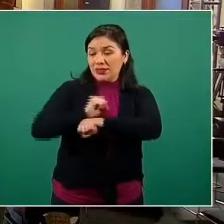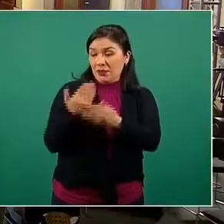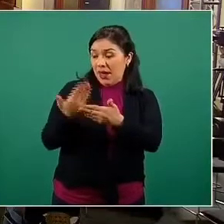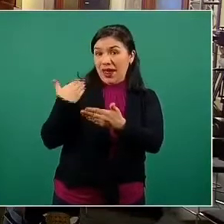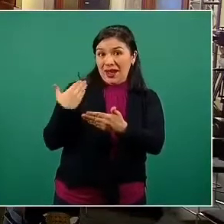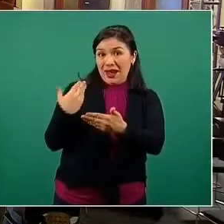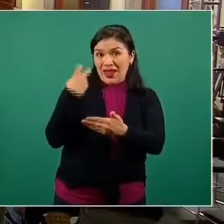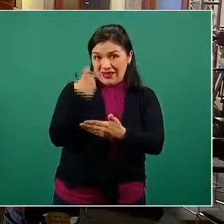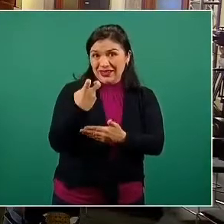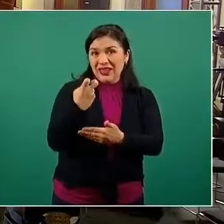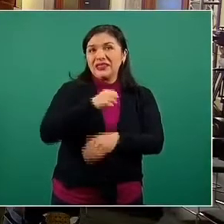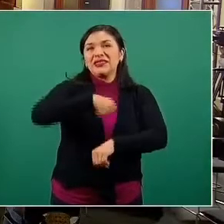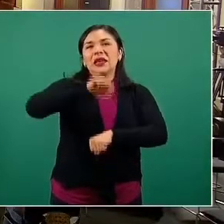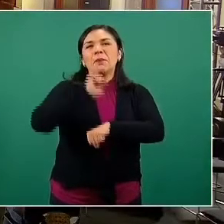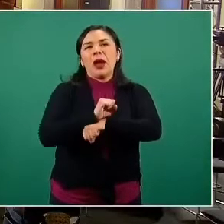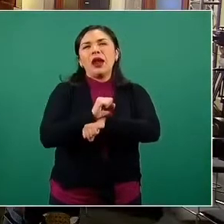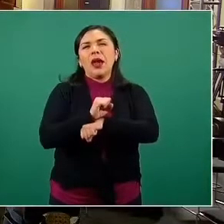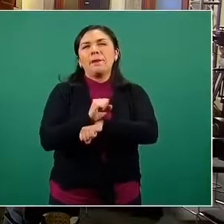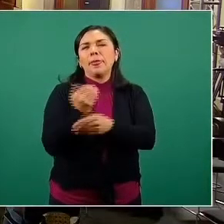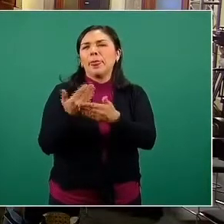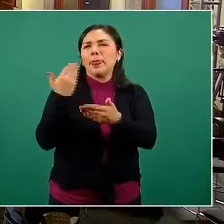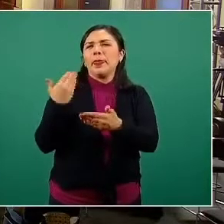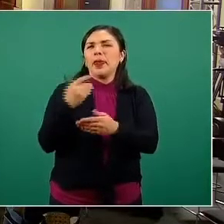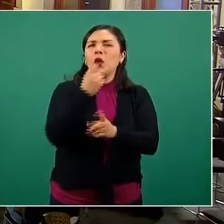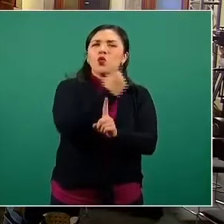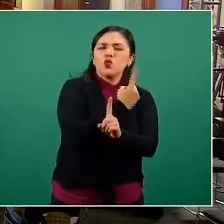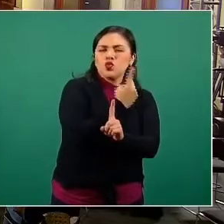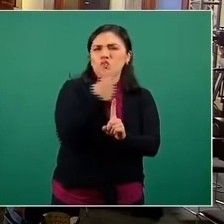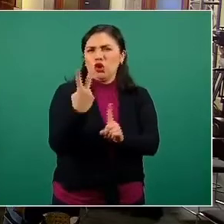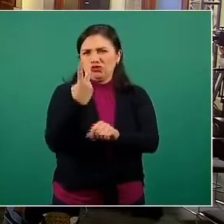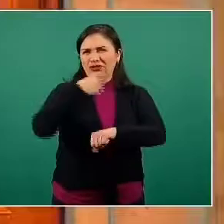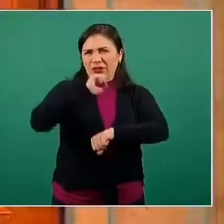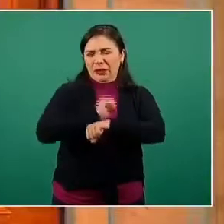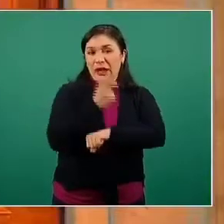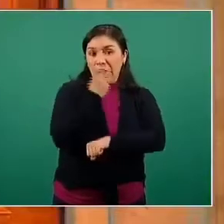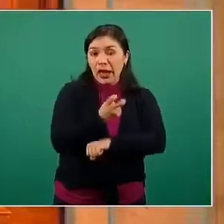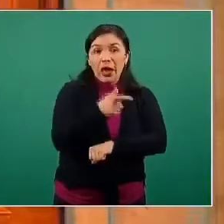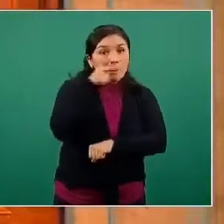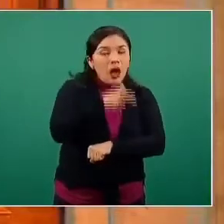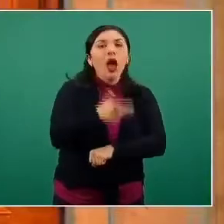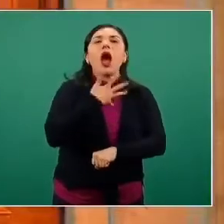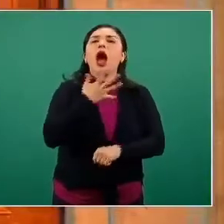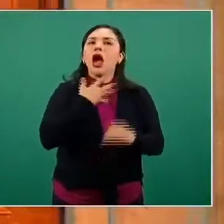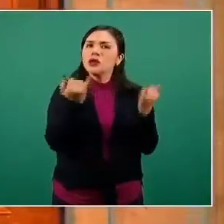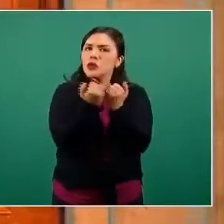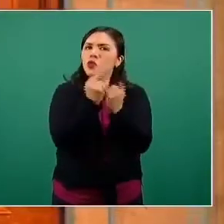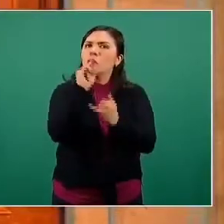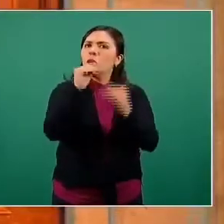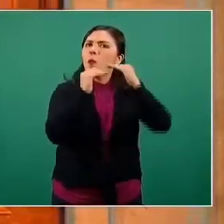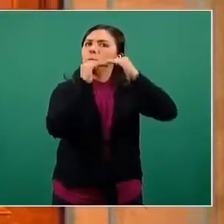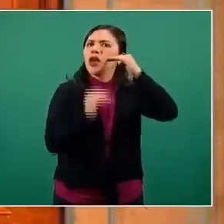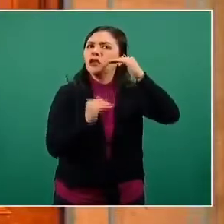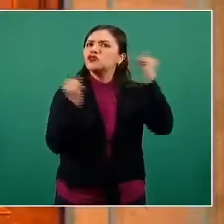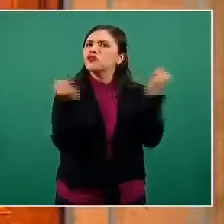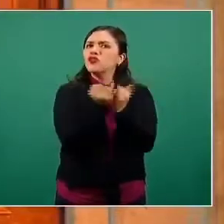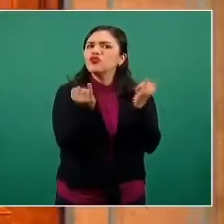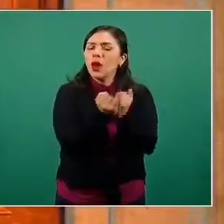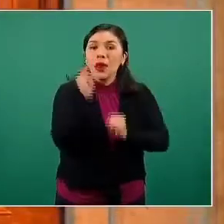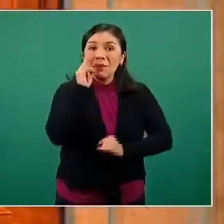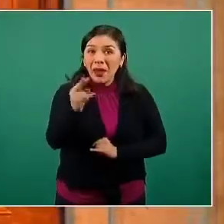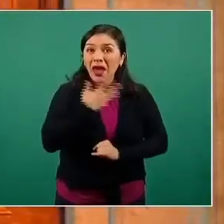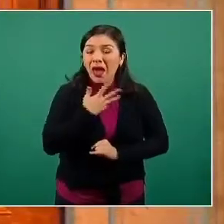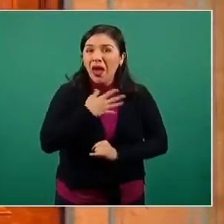es decir, la semana entre la 1 y la 2, también presentó una disminución. Entonces, si vemos el